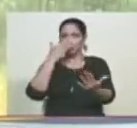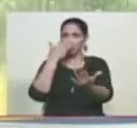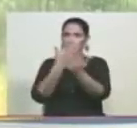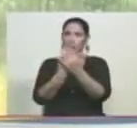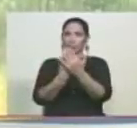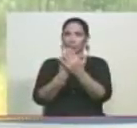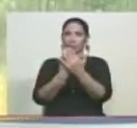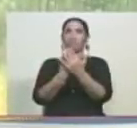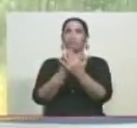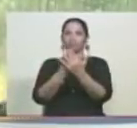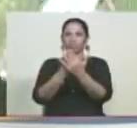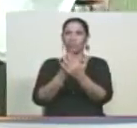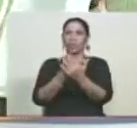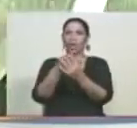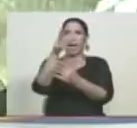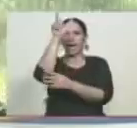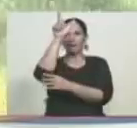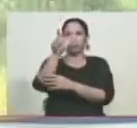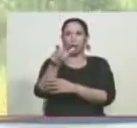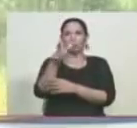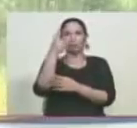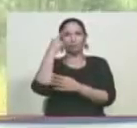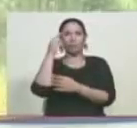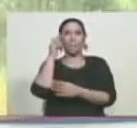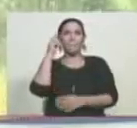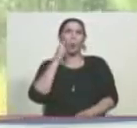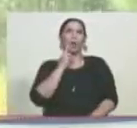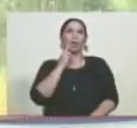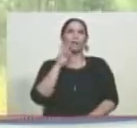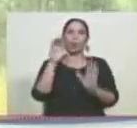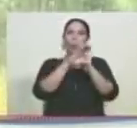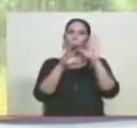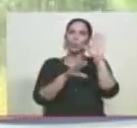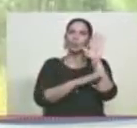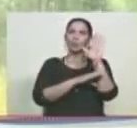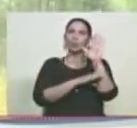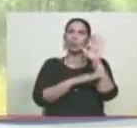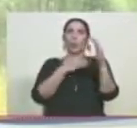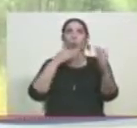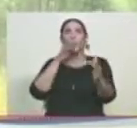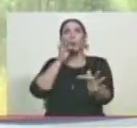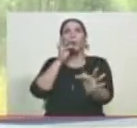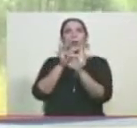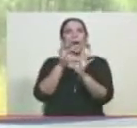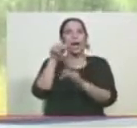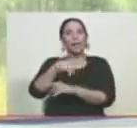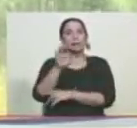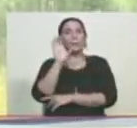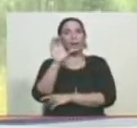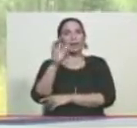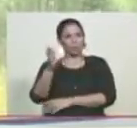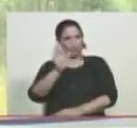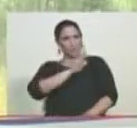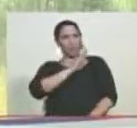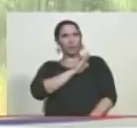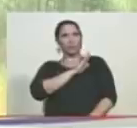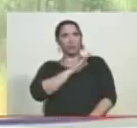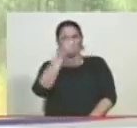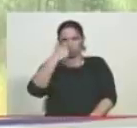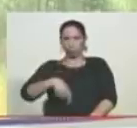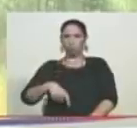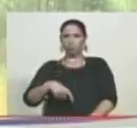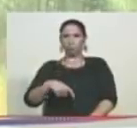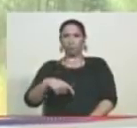de Bolívar y con la Constitución y llegar y decir jurar por esta patria. Para mí, yo que soy un civil, para mí es algo